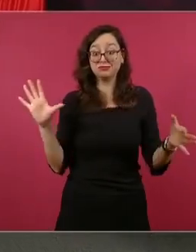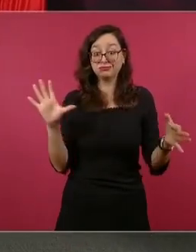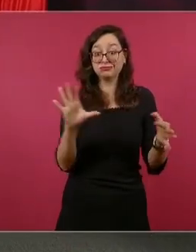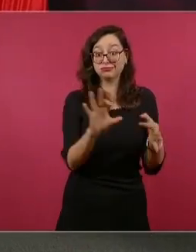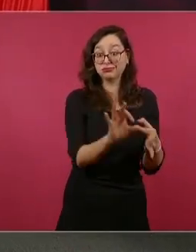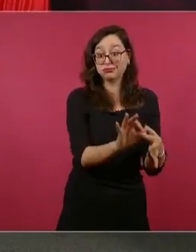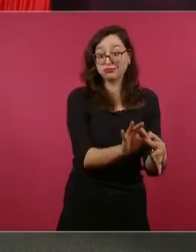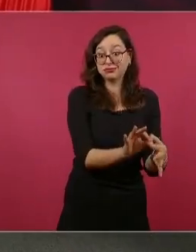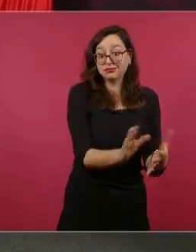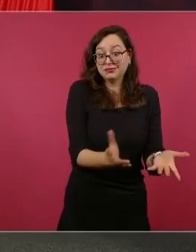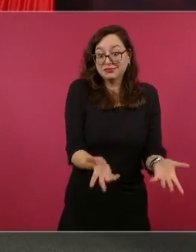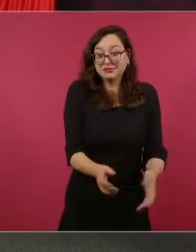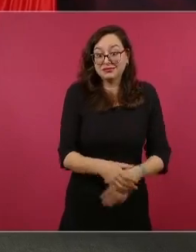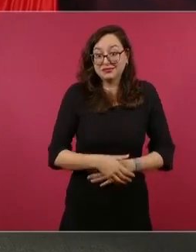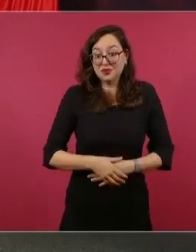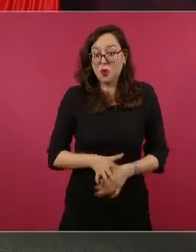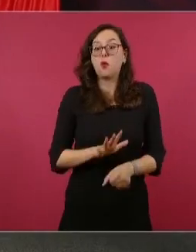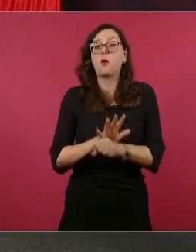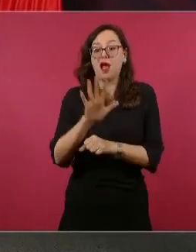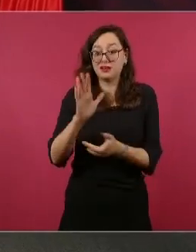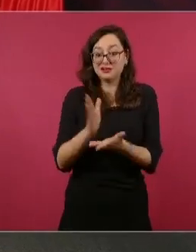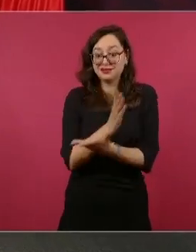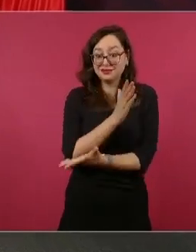está al servicio de una minoría.